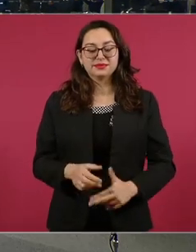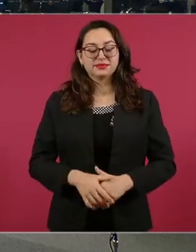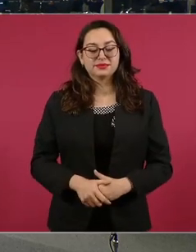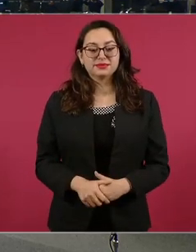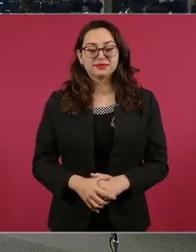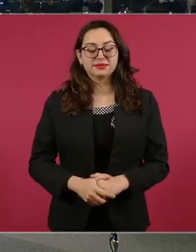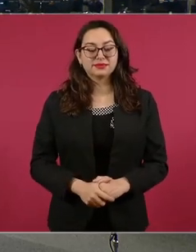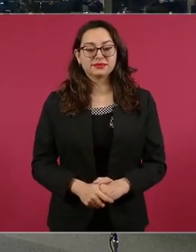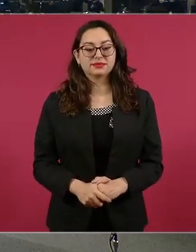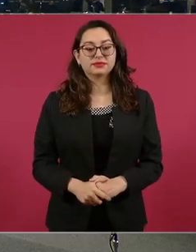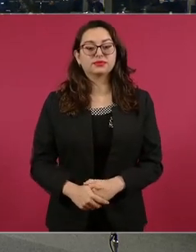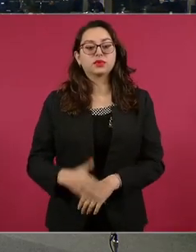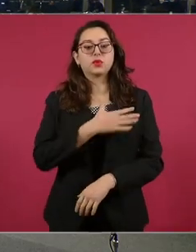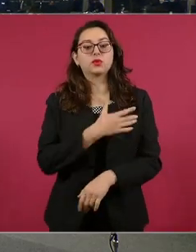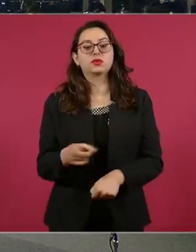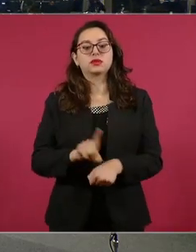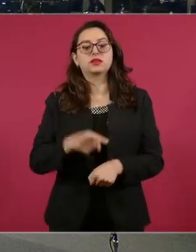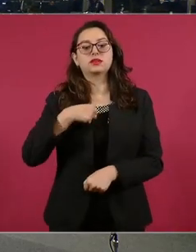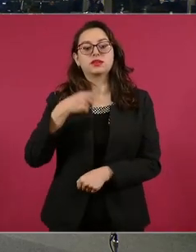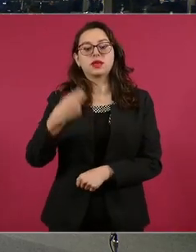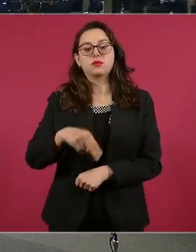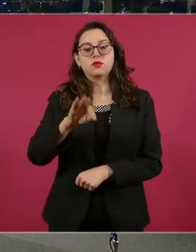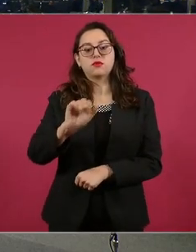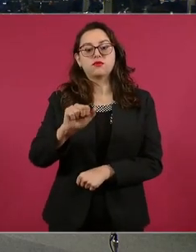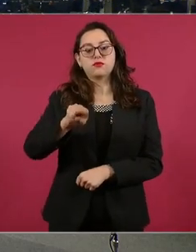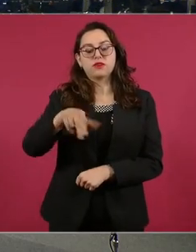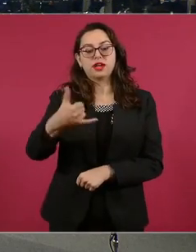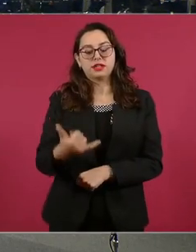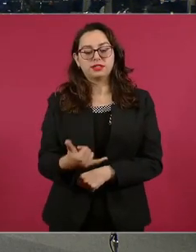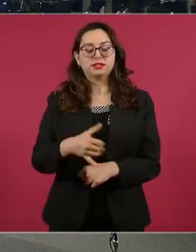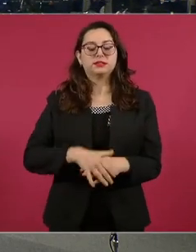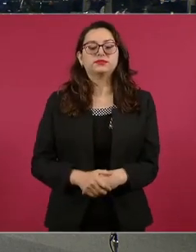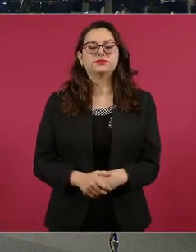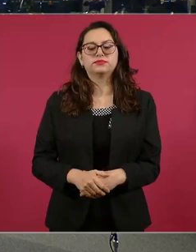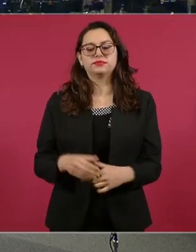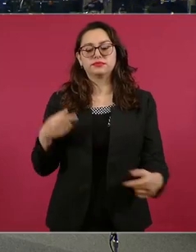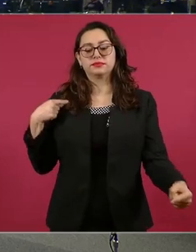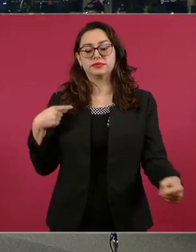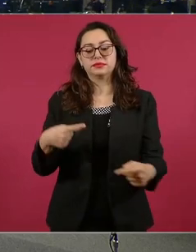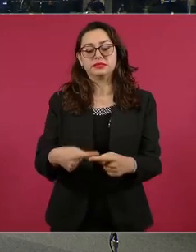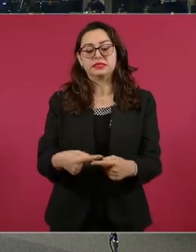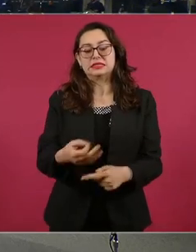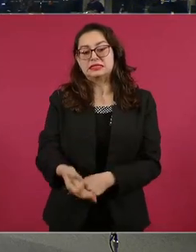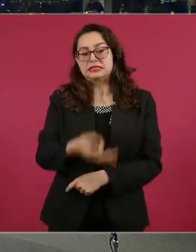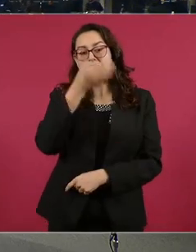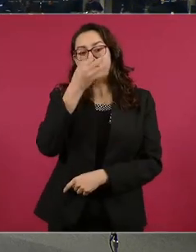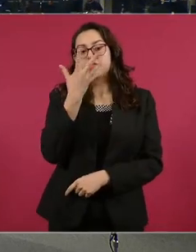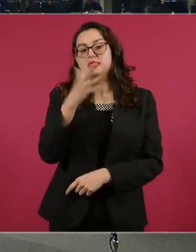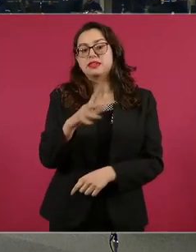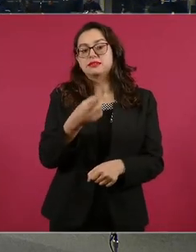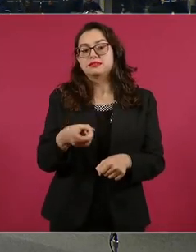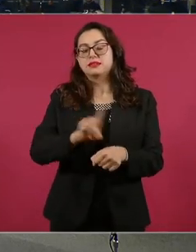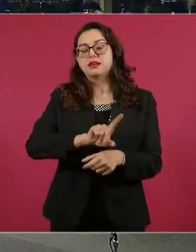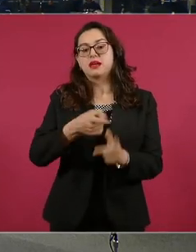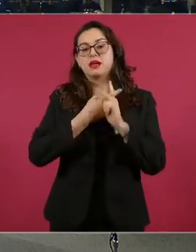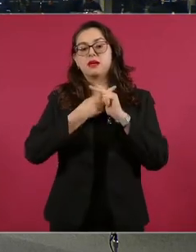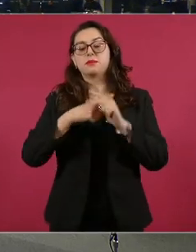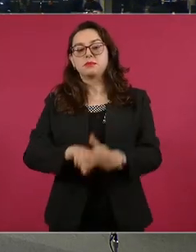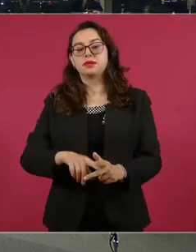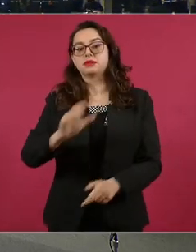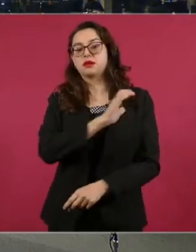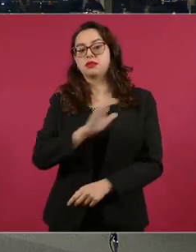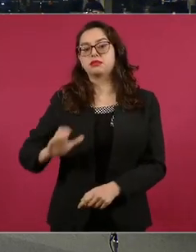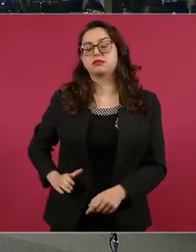Presidente, buenos días. Soy Fanny Martínez. Estamos a menos de 10 días de que den inicio las campañas electorales. Preguntarle de qué